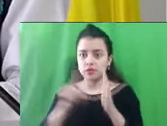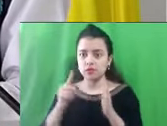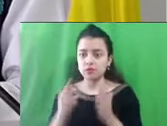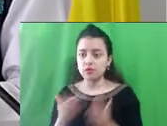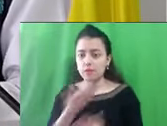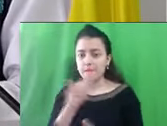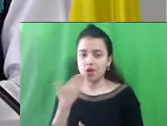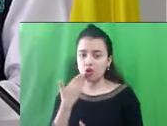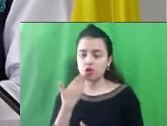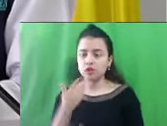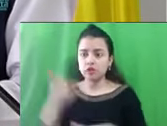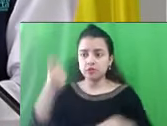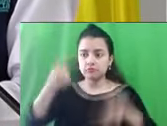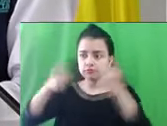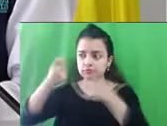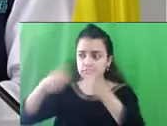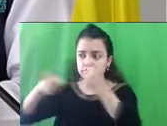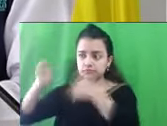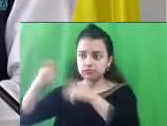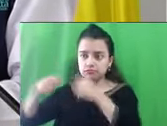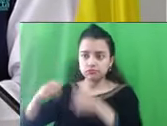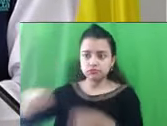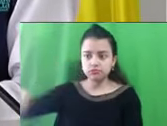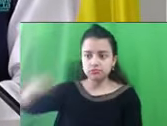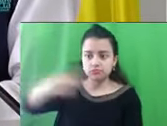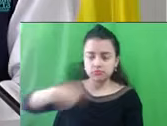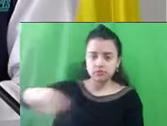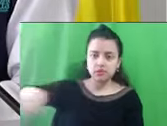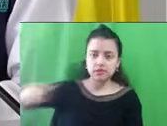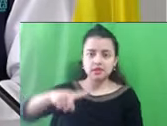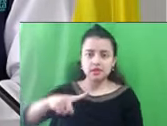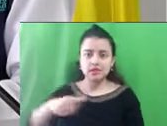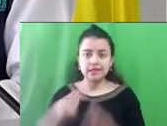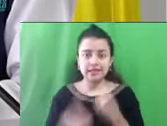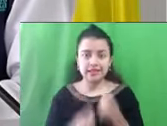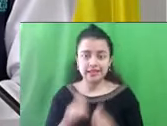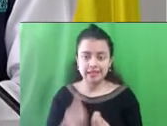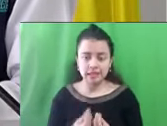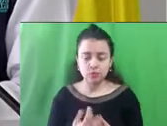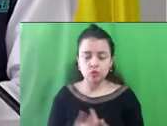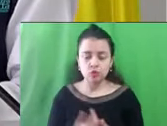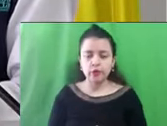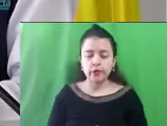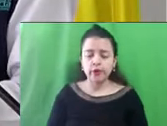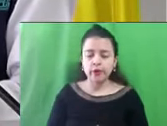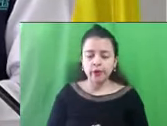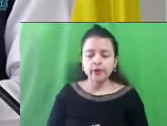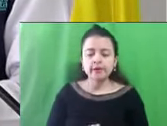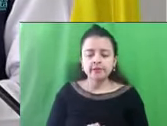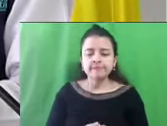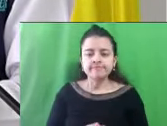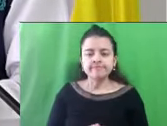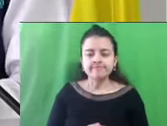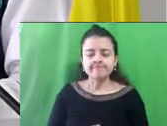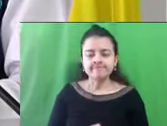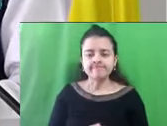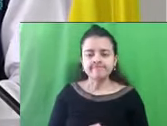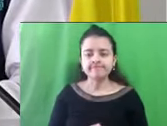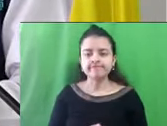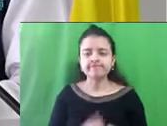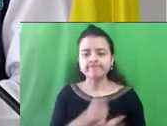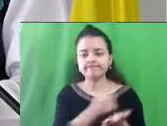fuertemente atacando una buena toma de lectura, gracias a la colaboración de la sugerencia operativa y